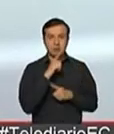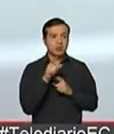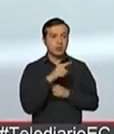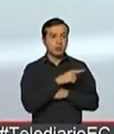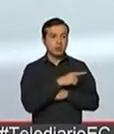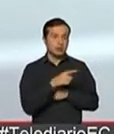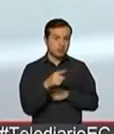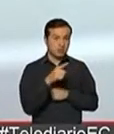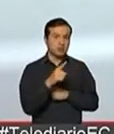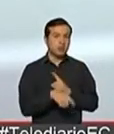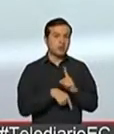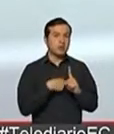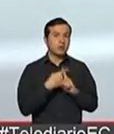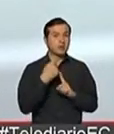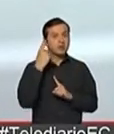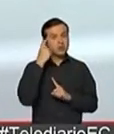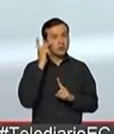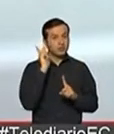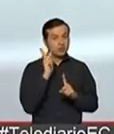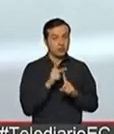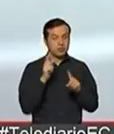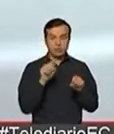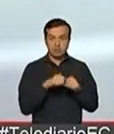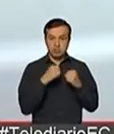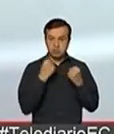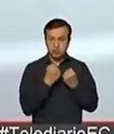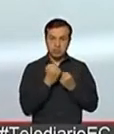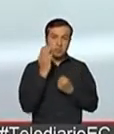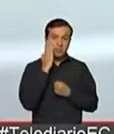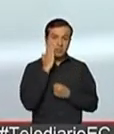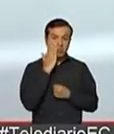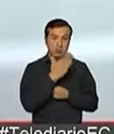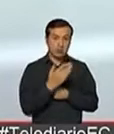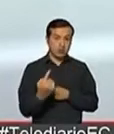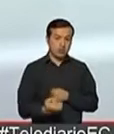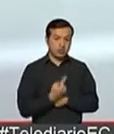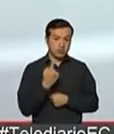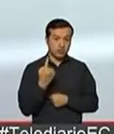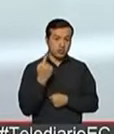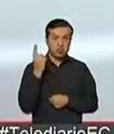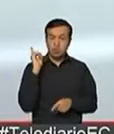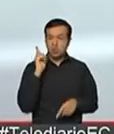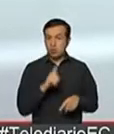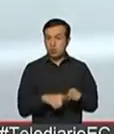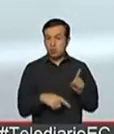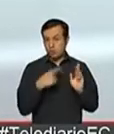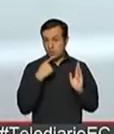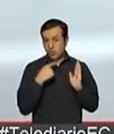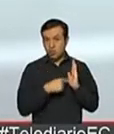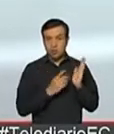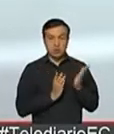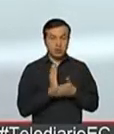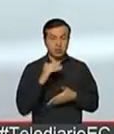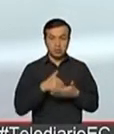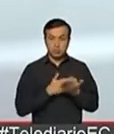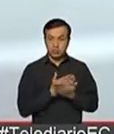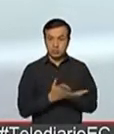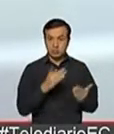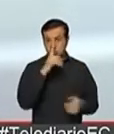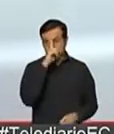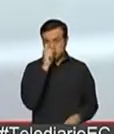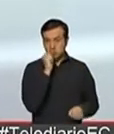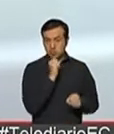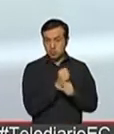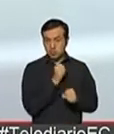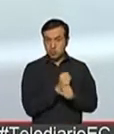a desarrollarse con un aspecto social. Las madres que son solteras, que no pueden, por ejemplo, tener acceso a un trabajo estable